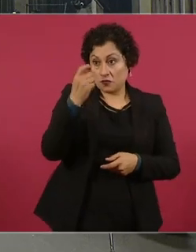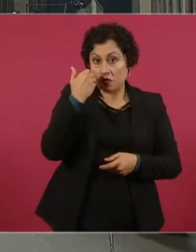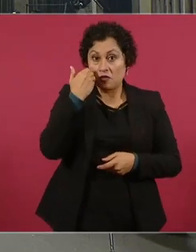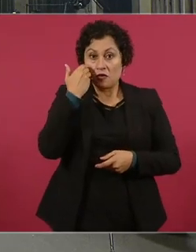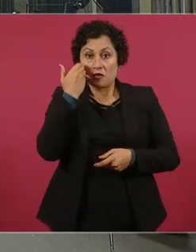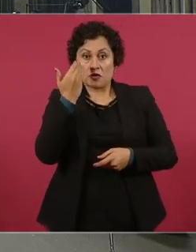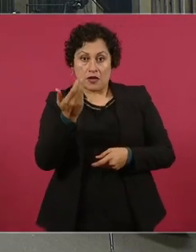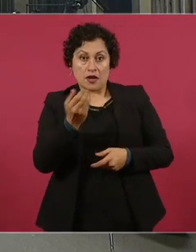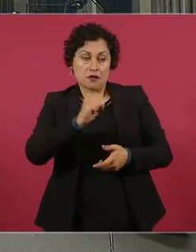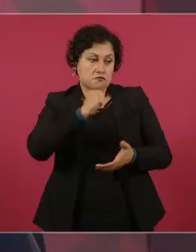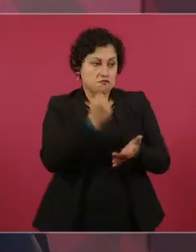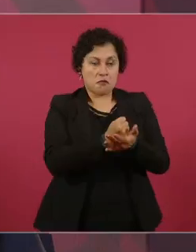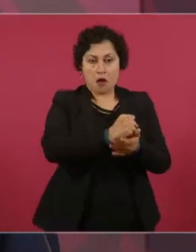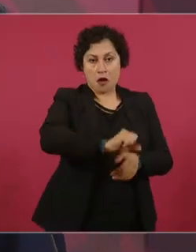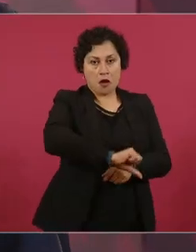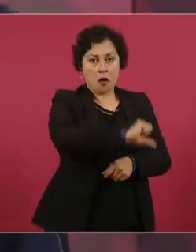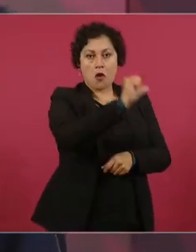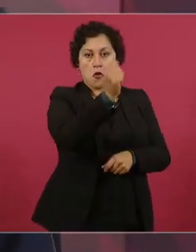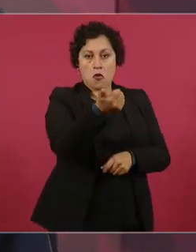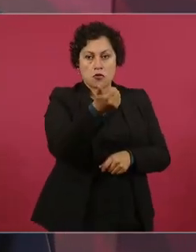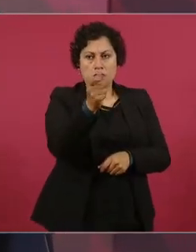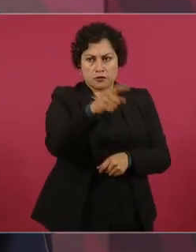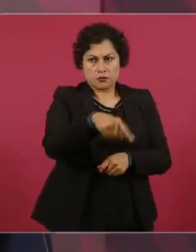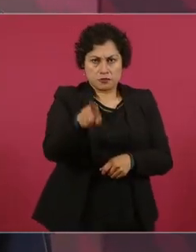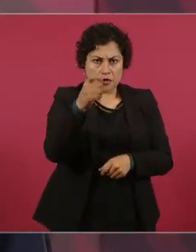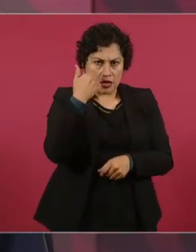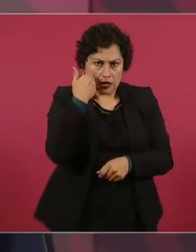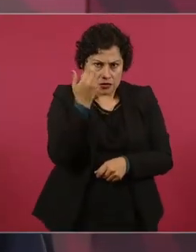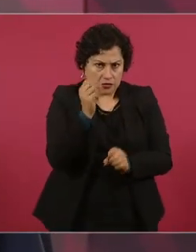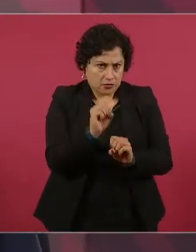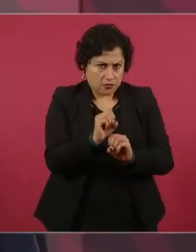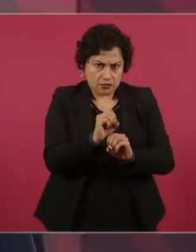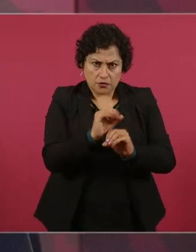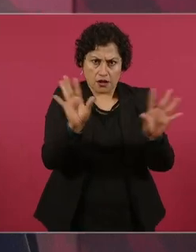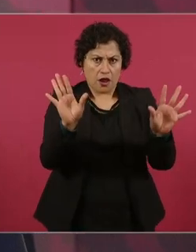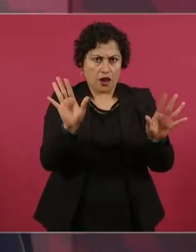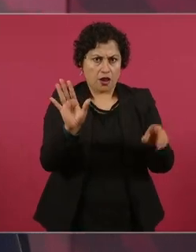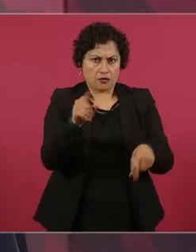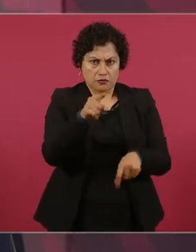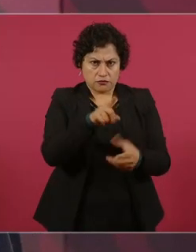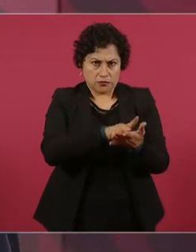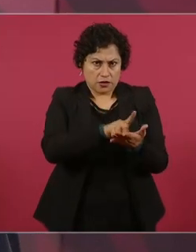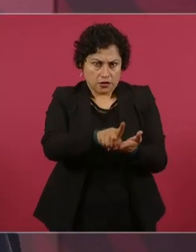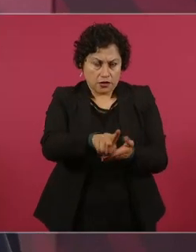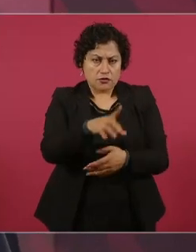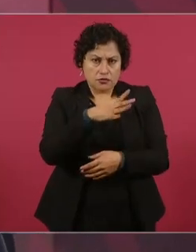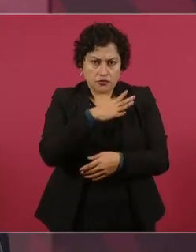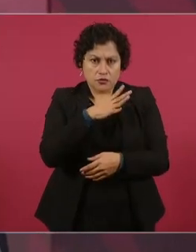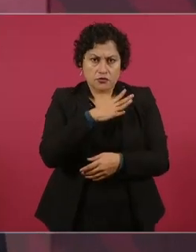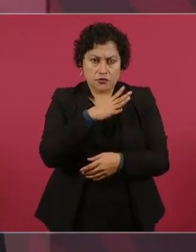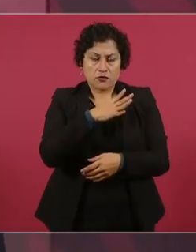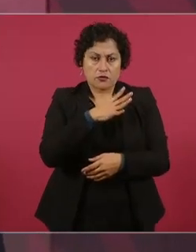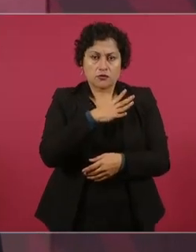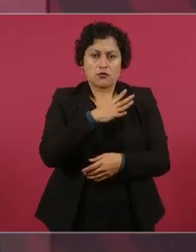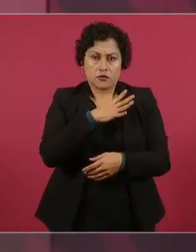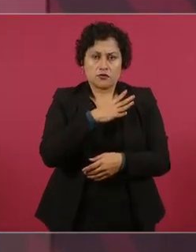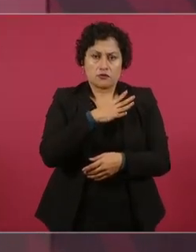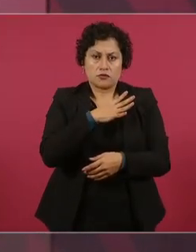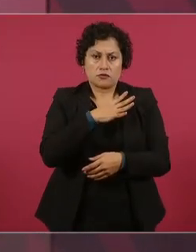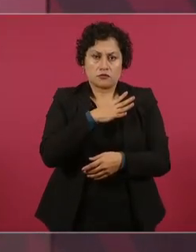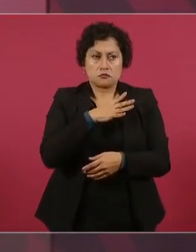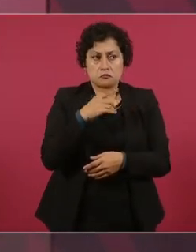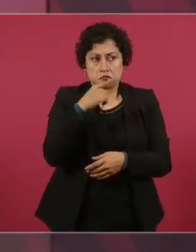de cualquier marca? Claro, sí, claro, un derecho y están en las